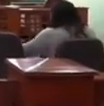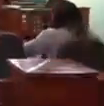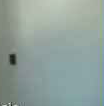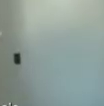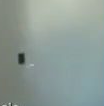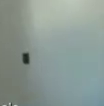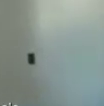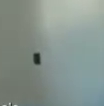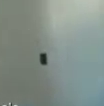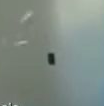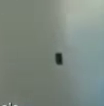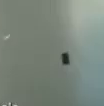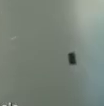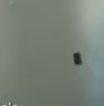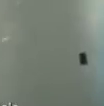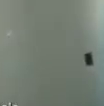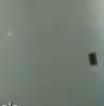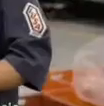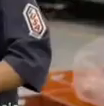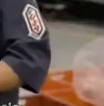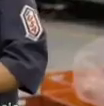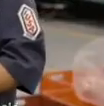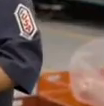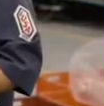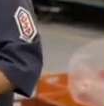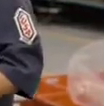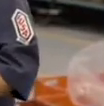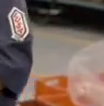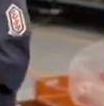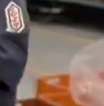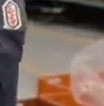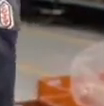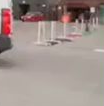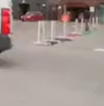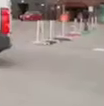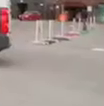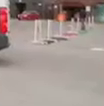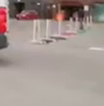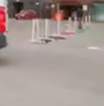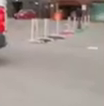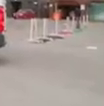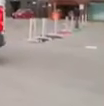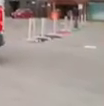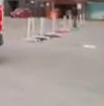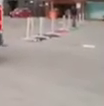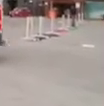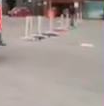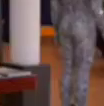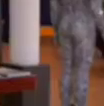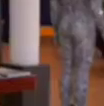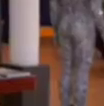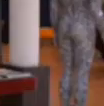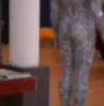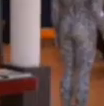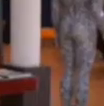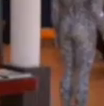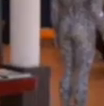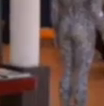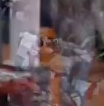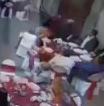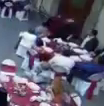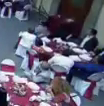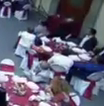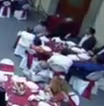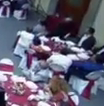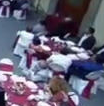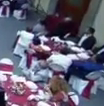laboral. Este 1 de mayo celebramos el trabajo, que es el motor de la transformación. ¡Que vivan las y los